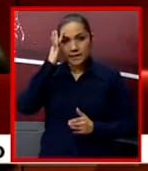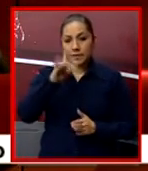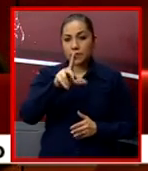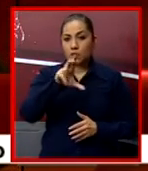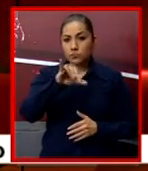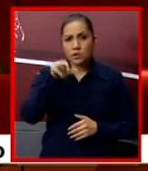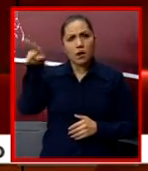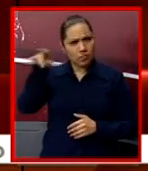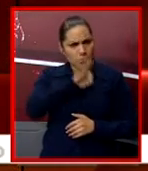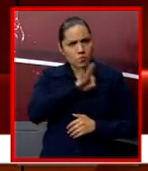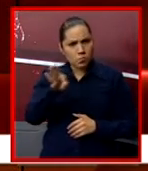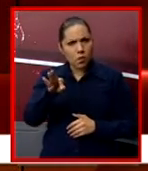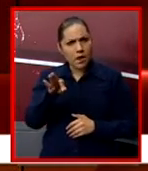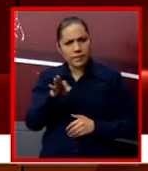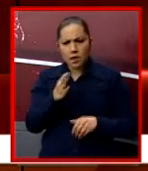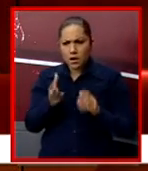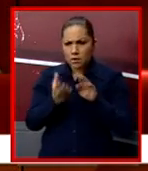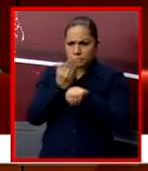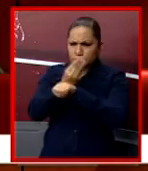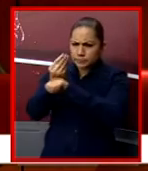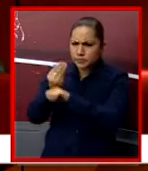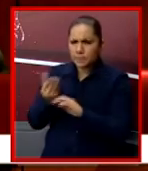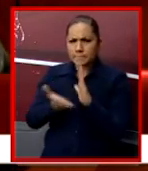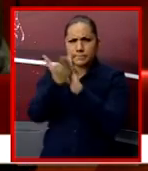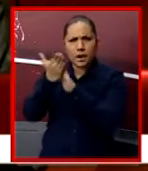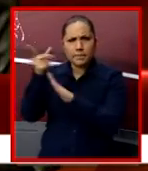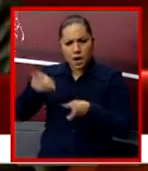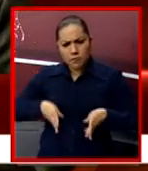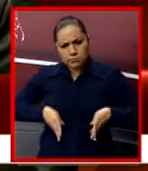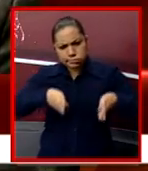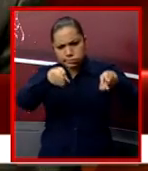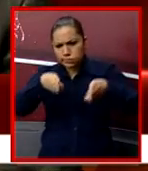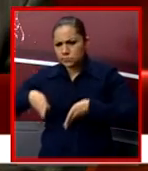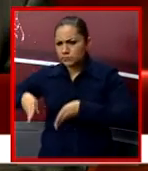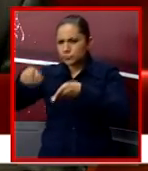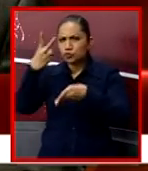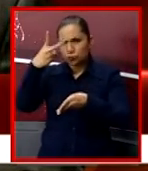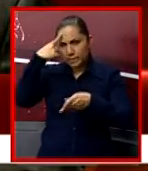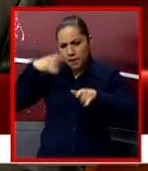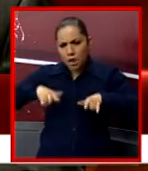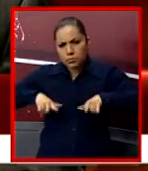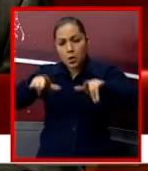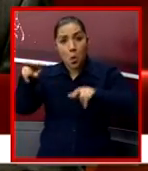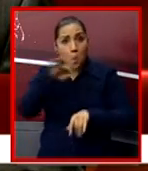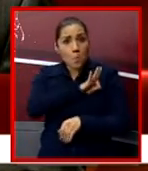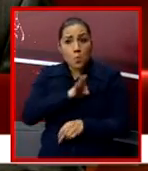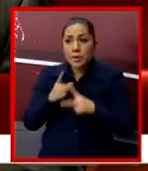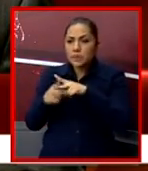cuyo presupuesto estudiado solo ascendería a 60,000 millones.